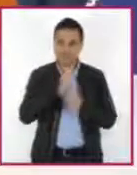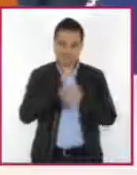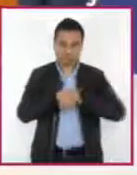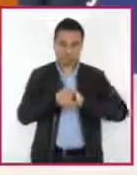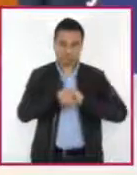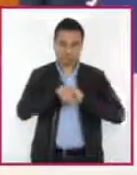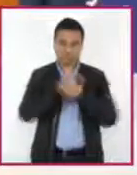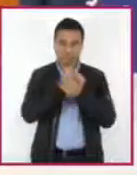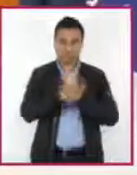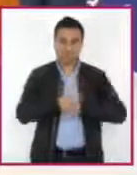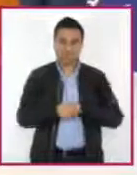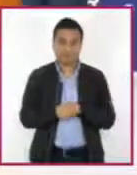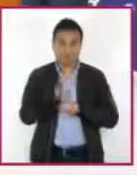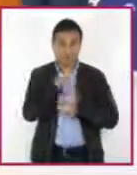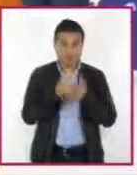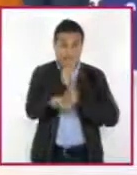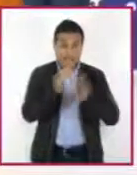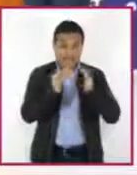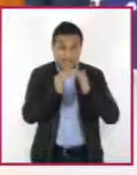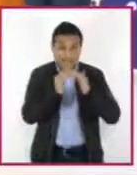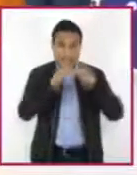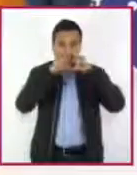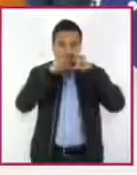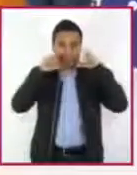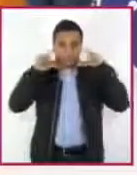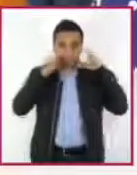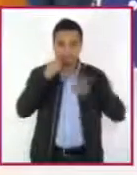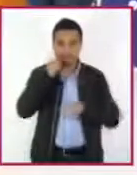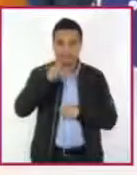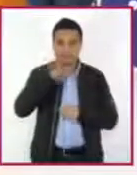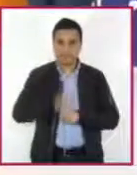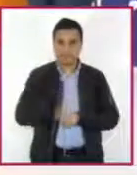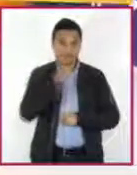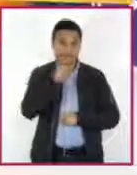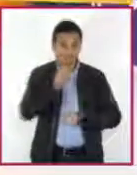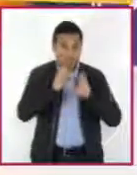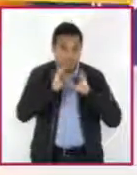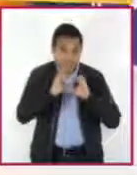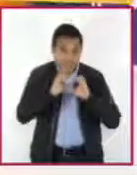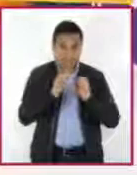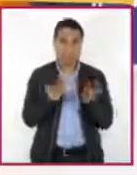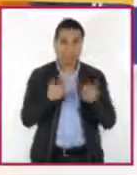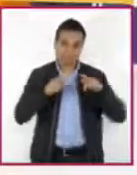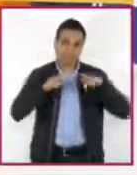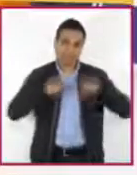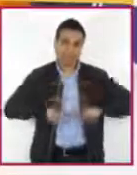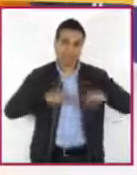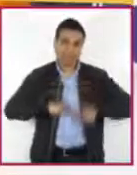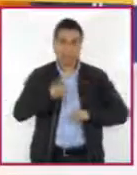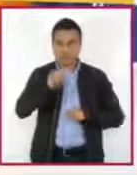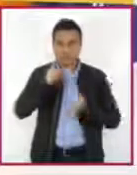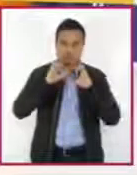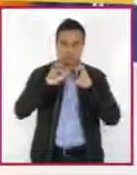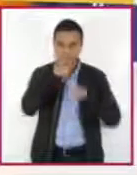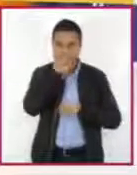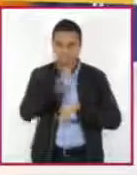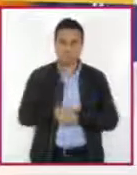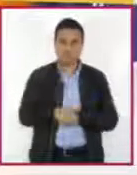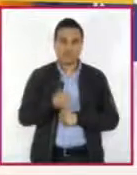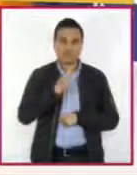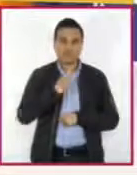no olviden su cubrebocas porque al cuidarnos nosotros mismos, cuidamos a los demás. Yo soy Enrique Rodal y hoy